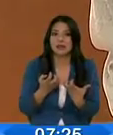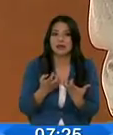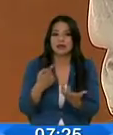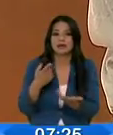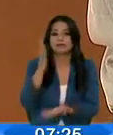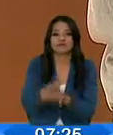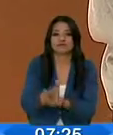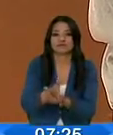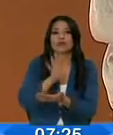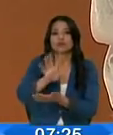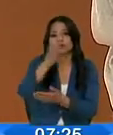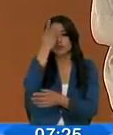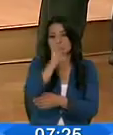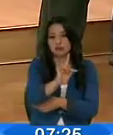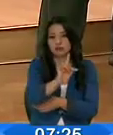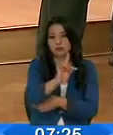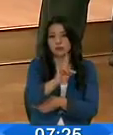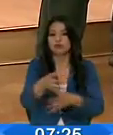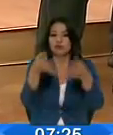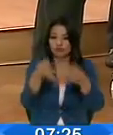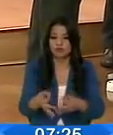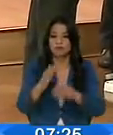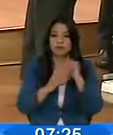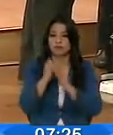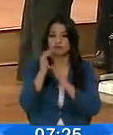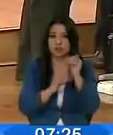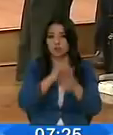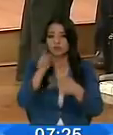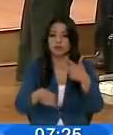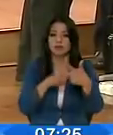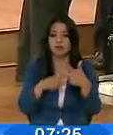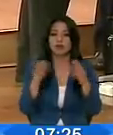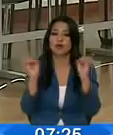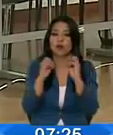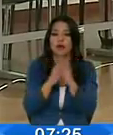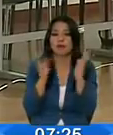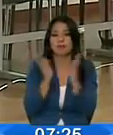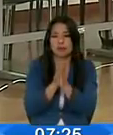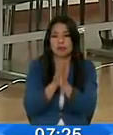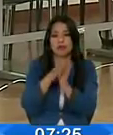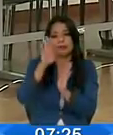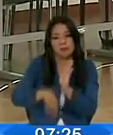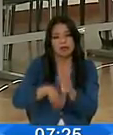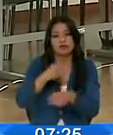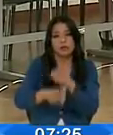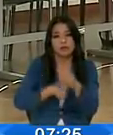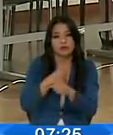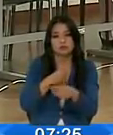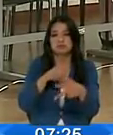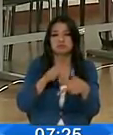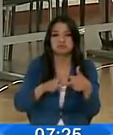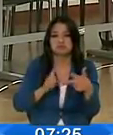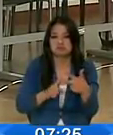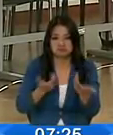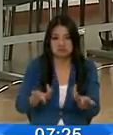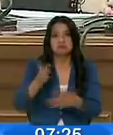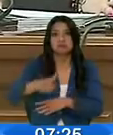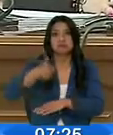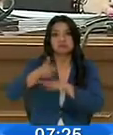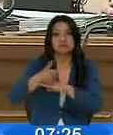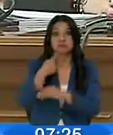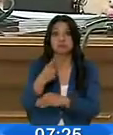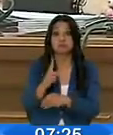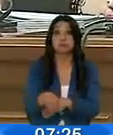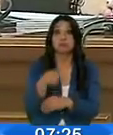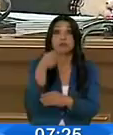se anule la sentencia, se ratifique el estado de inocencia o se apliquen penas más favorables. El tribunal anunció que en